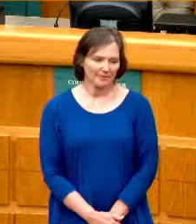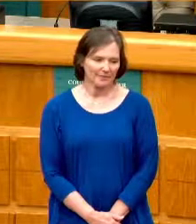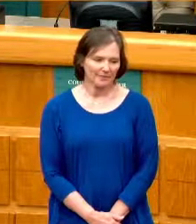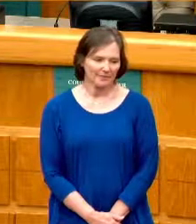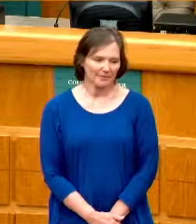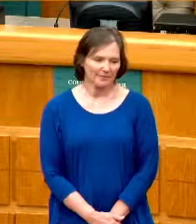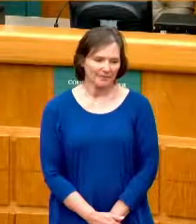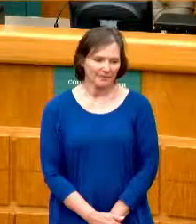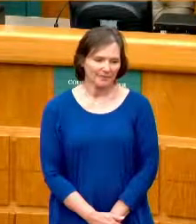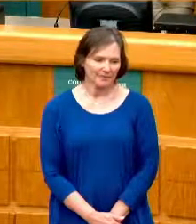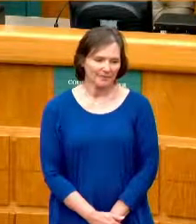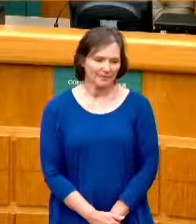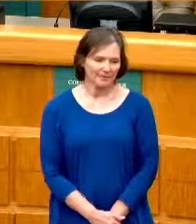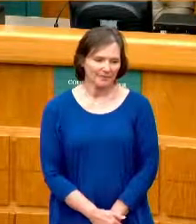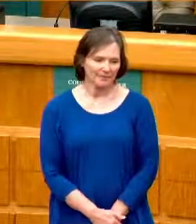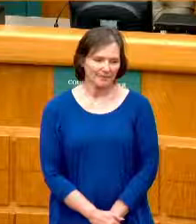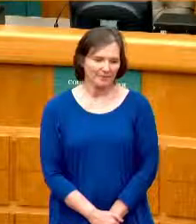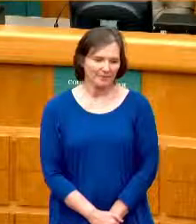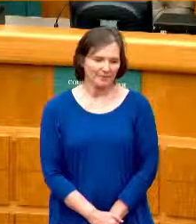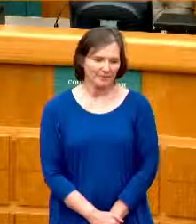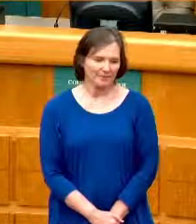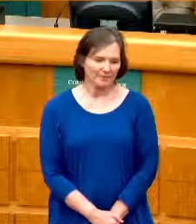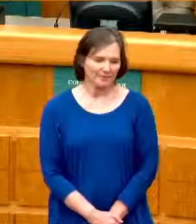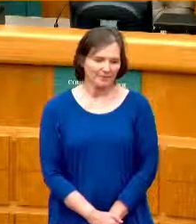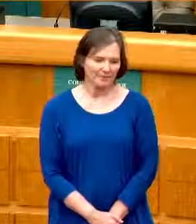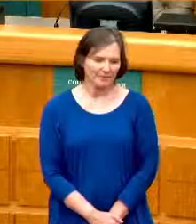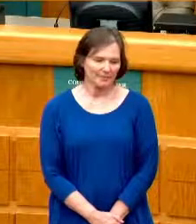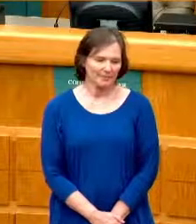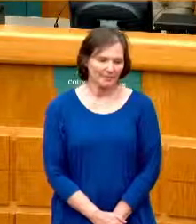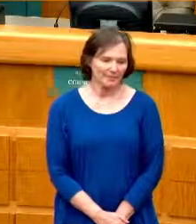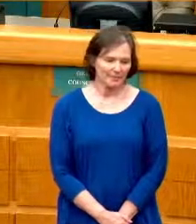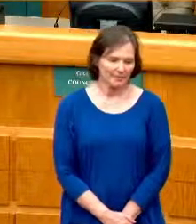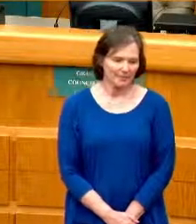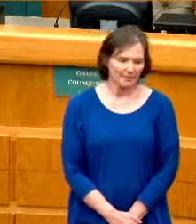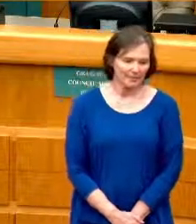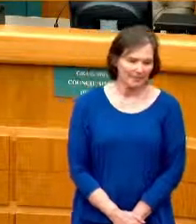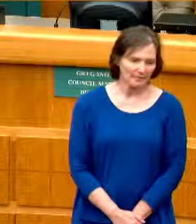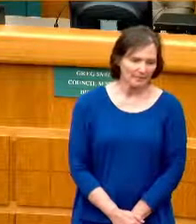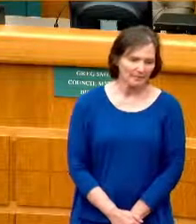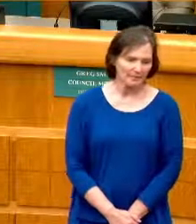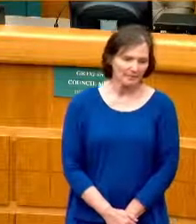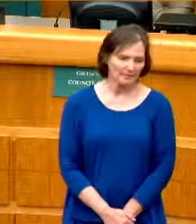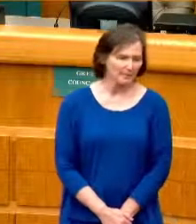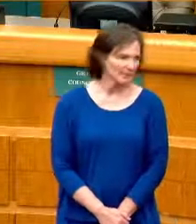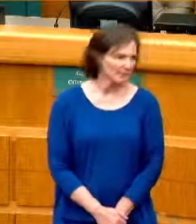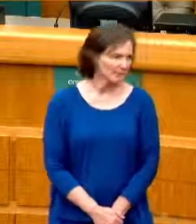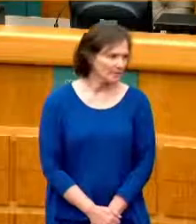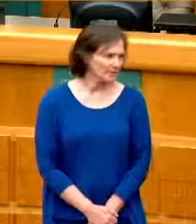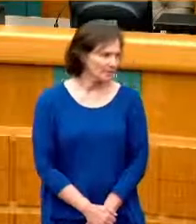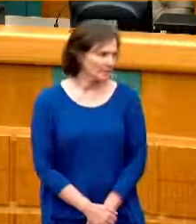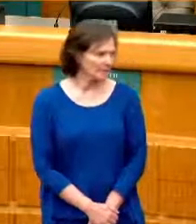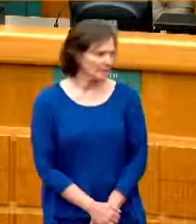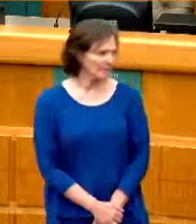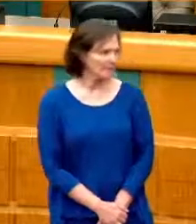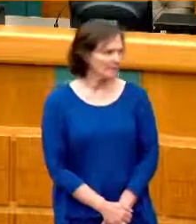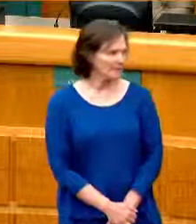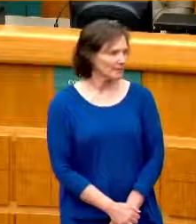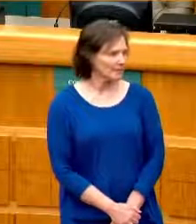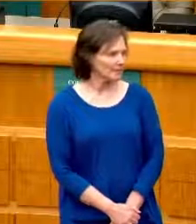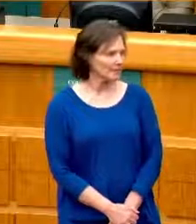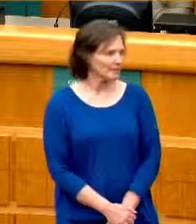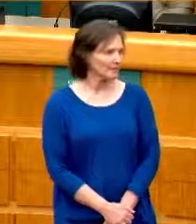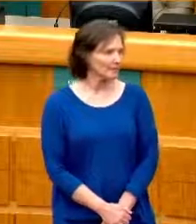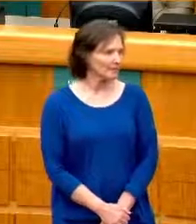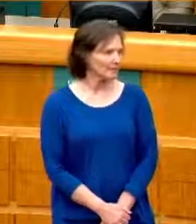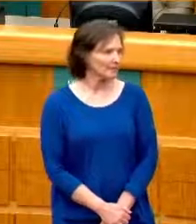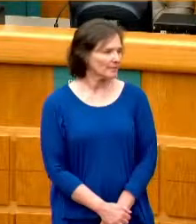www.cctexas.com/vaccine registration o llamando al 561-1101 o llegue a la clínica y ahí lo vamos a ayudar a registrarse. Este